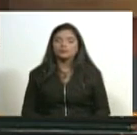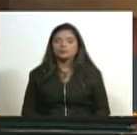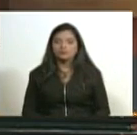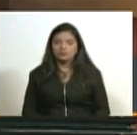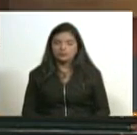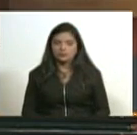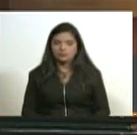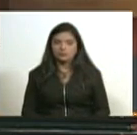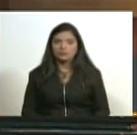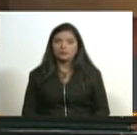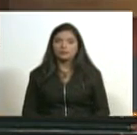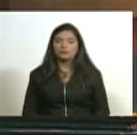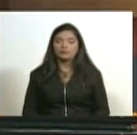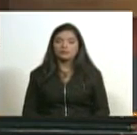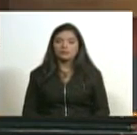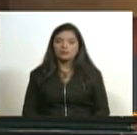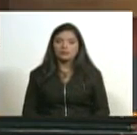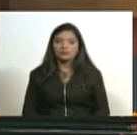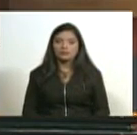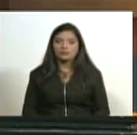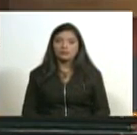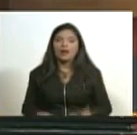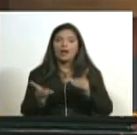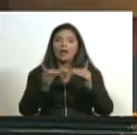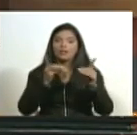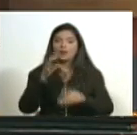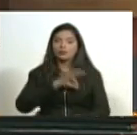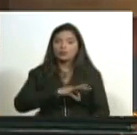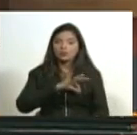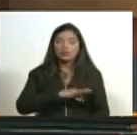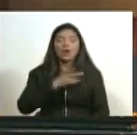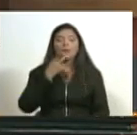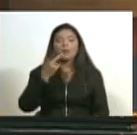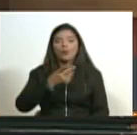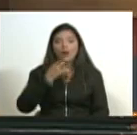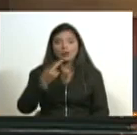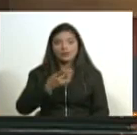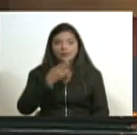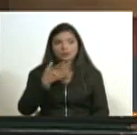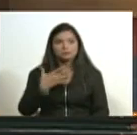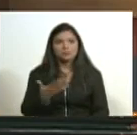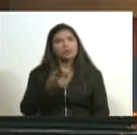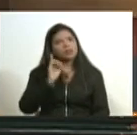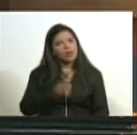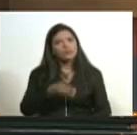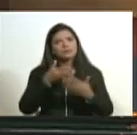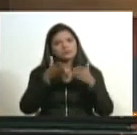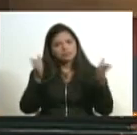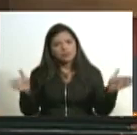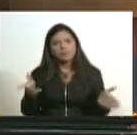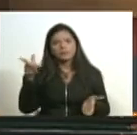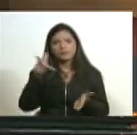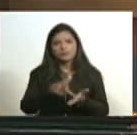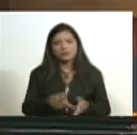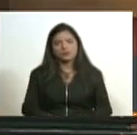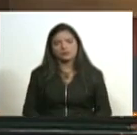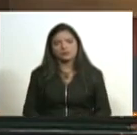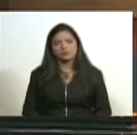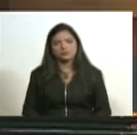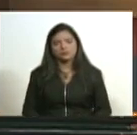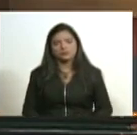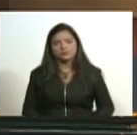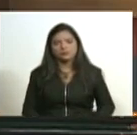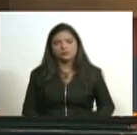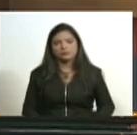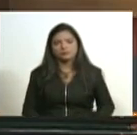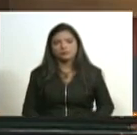El diálogo social, político. Bueno, hay que abrirle espacio, pues. La